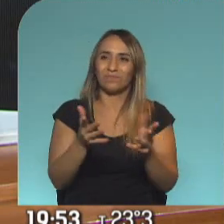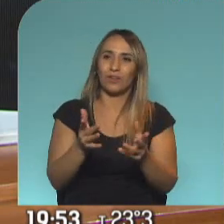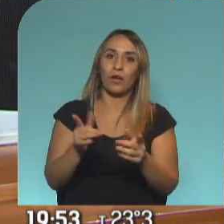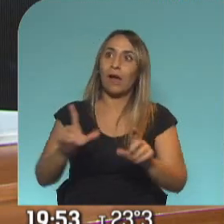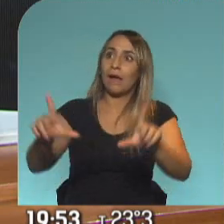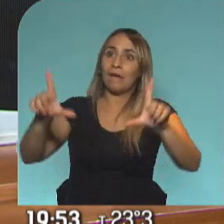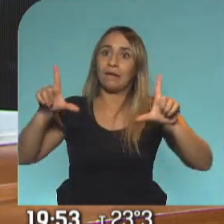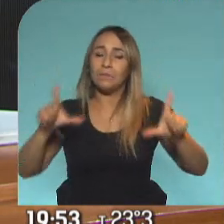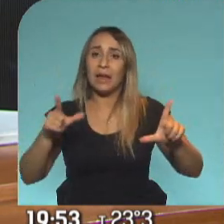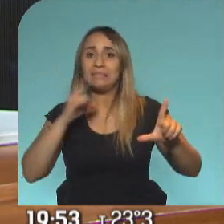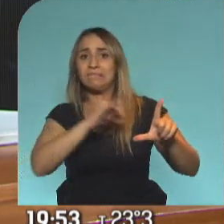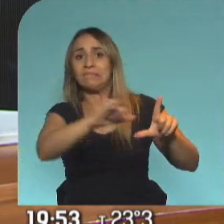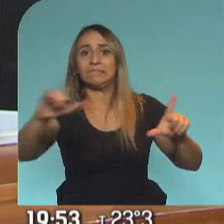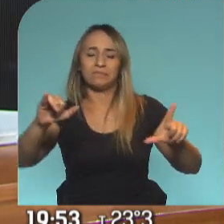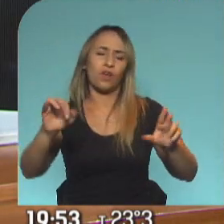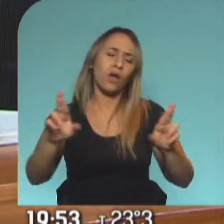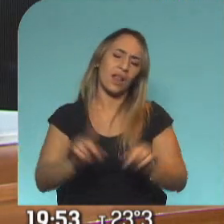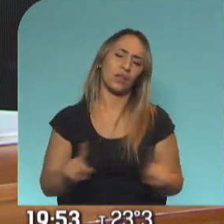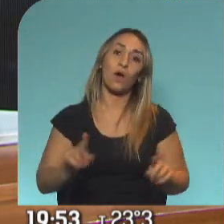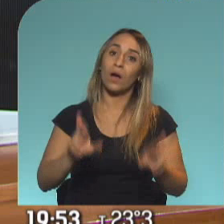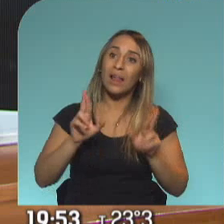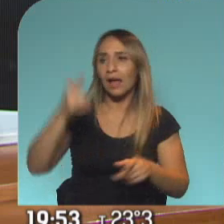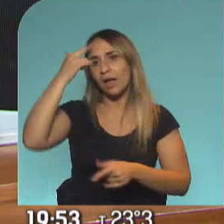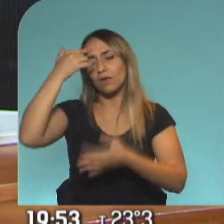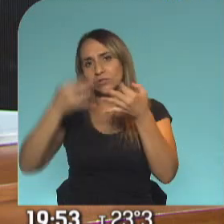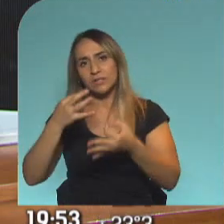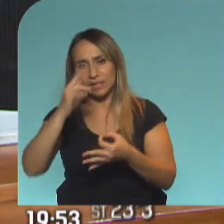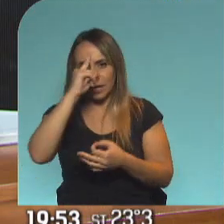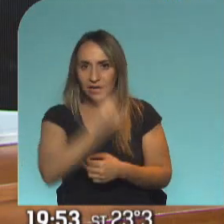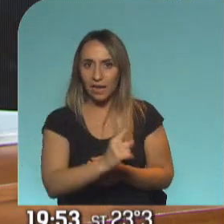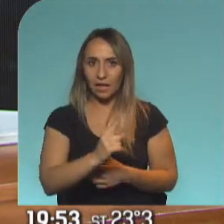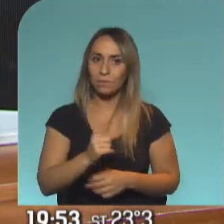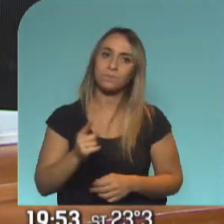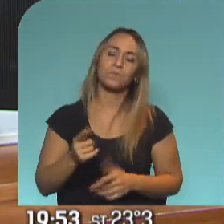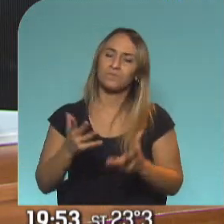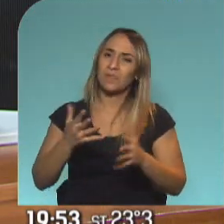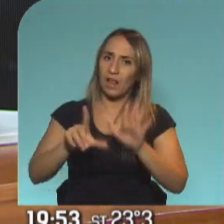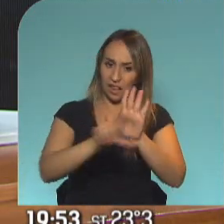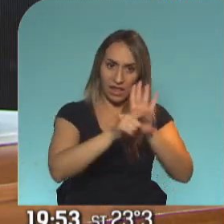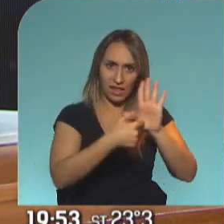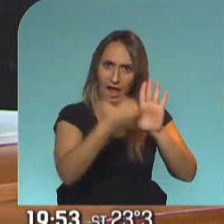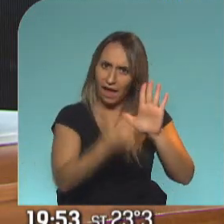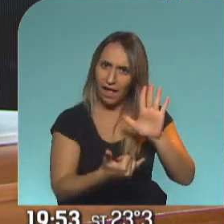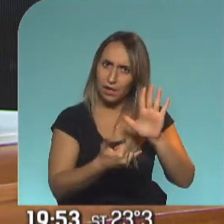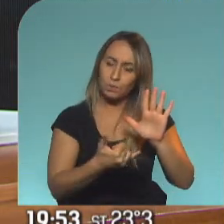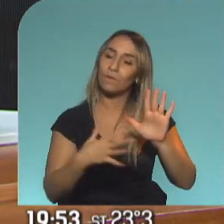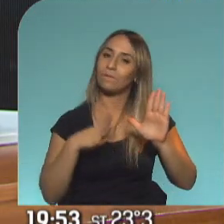siendo revictimizadas y que siguen sufriendo la injusticia. Solemos decir, Feli, que las leyes están, que en todo caso hay que hacerlas